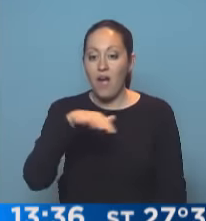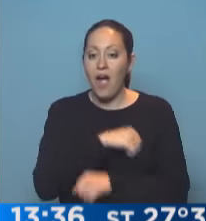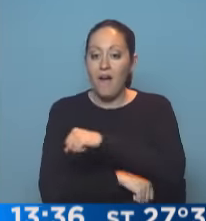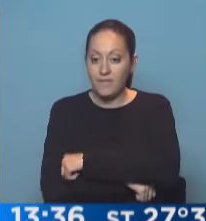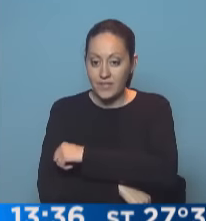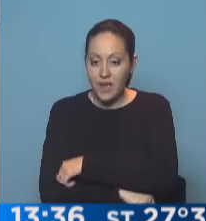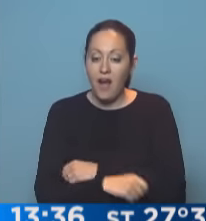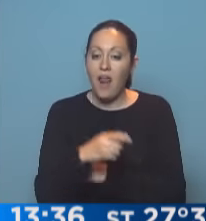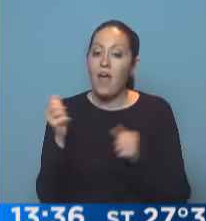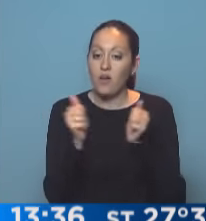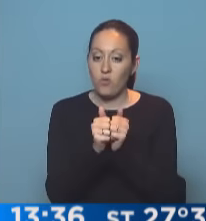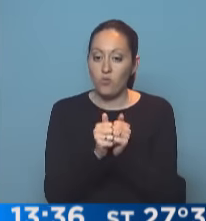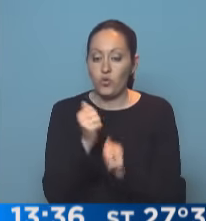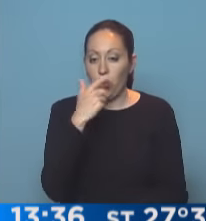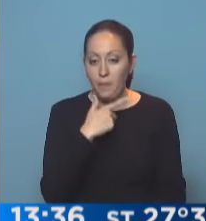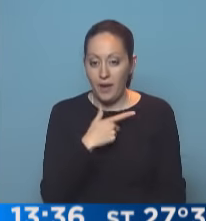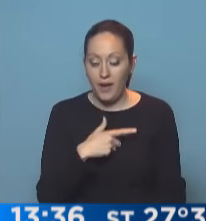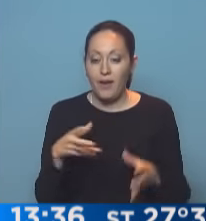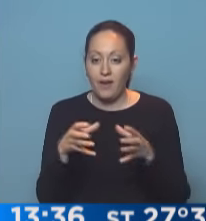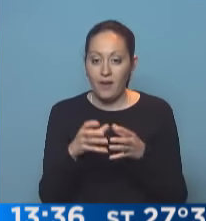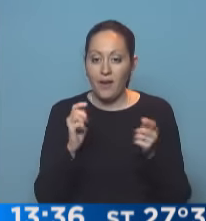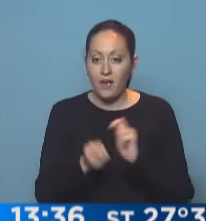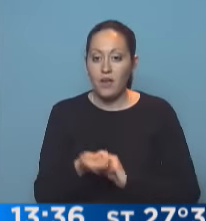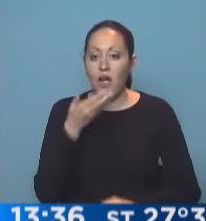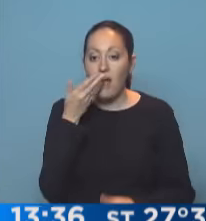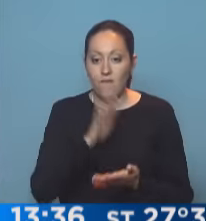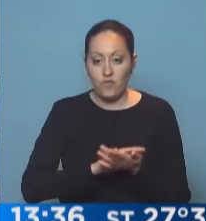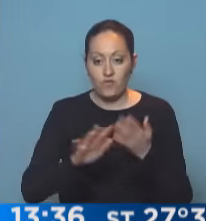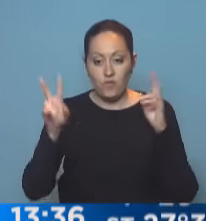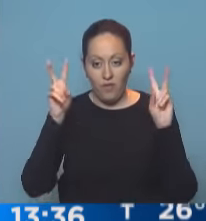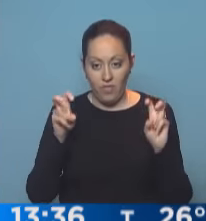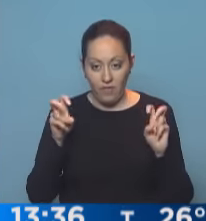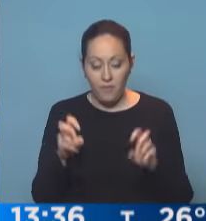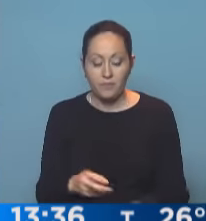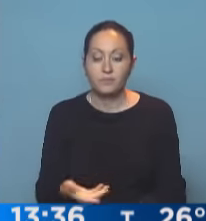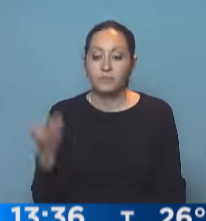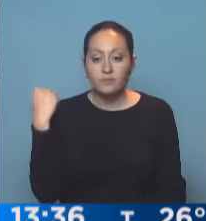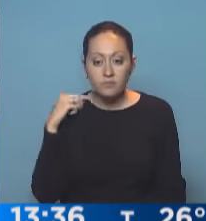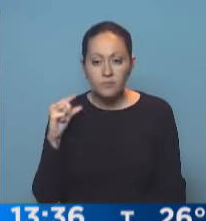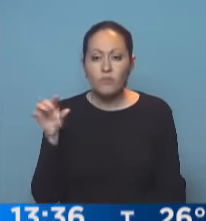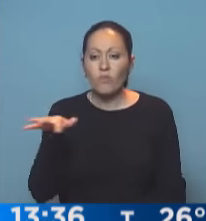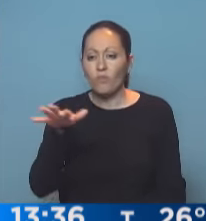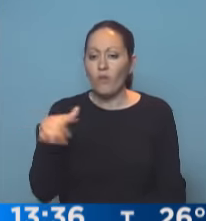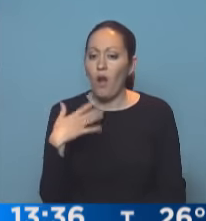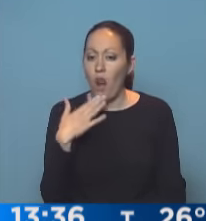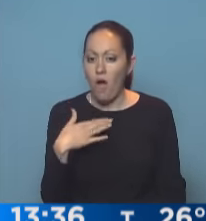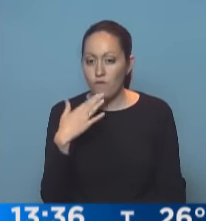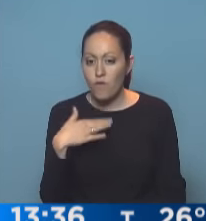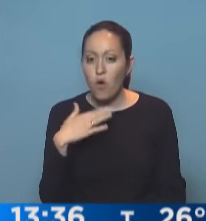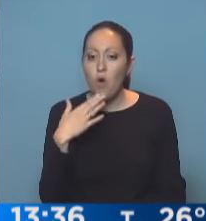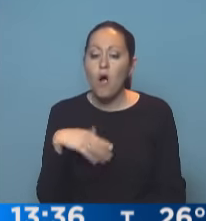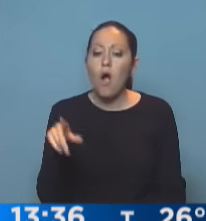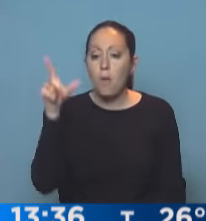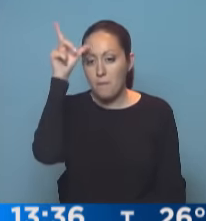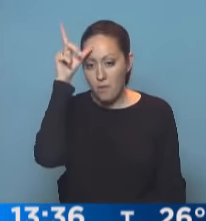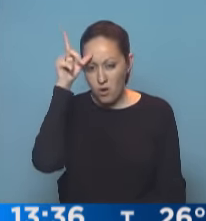Macri, el candidato presidente de Cambiemos, habló sobre este tema. En las últimas horas ocurrió un hecho en la zona de La Boca donde un policía